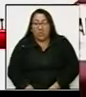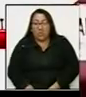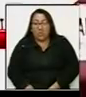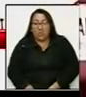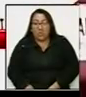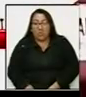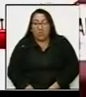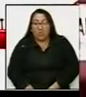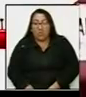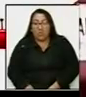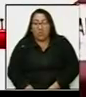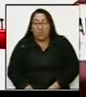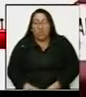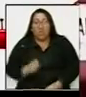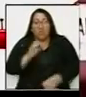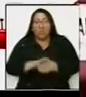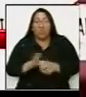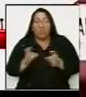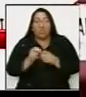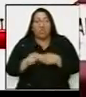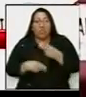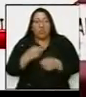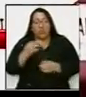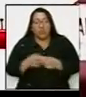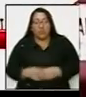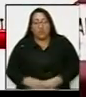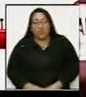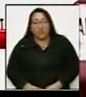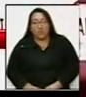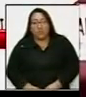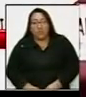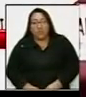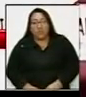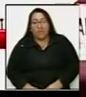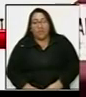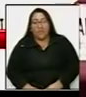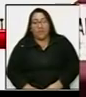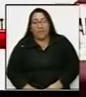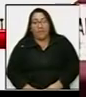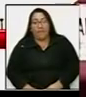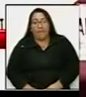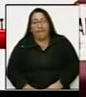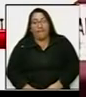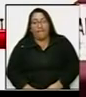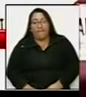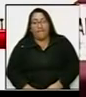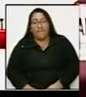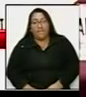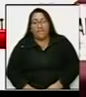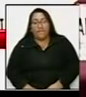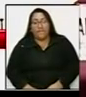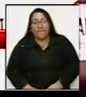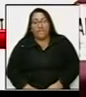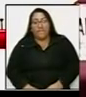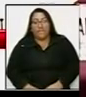un representante en la Junta Nacional de Justicia. En un enunciado